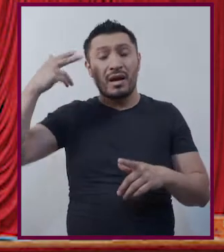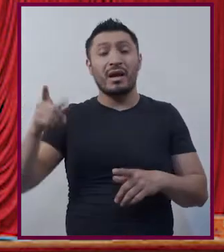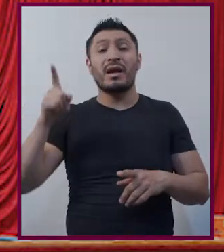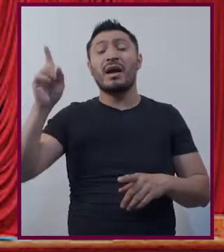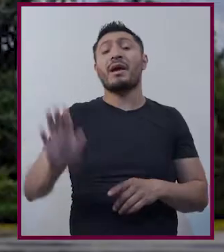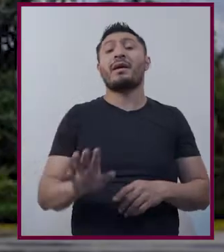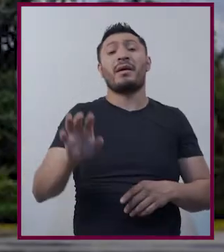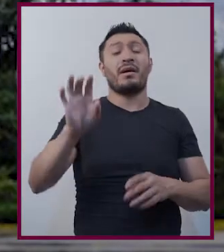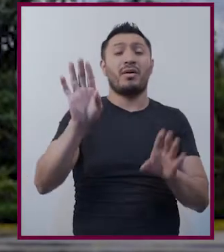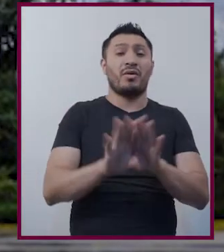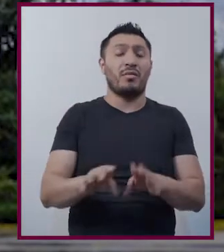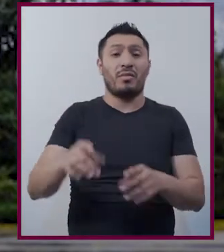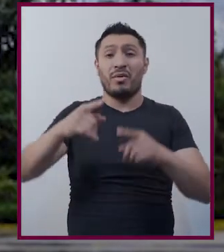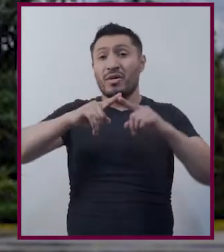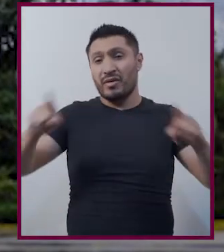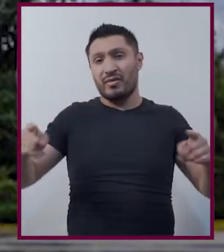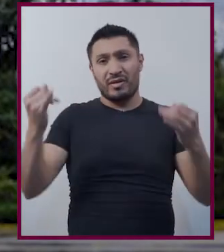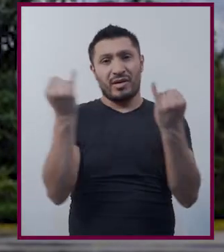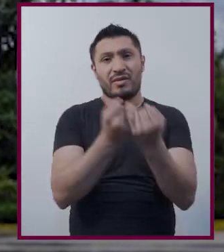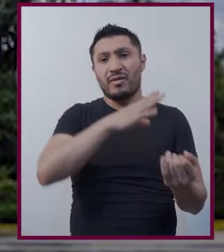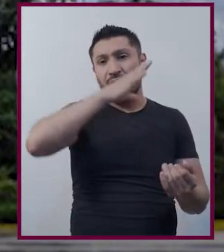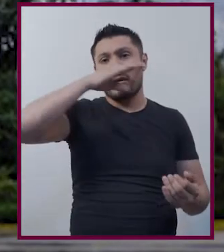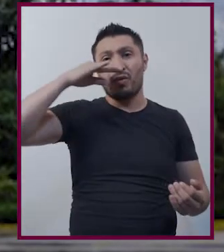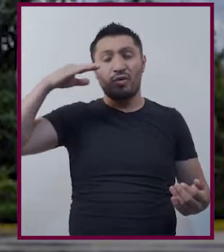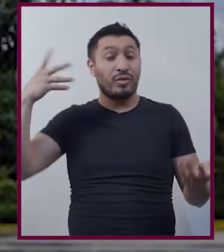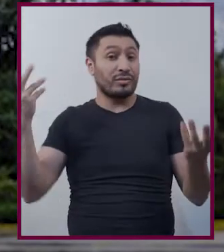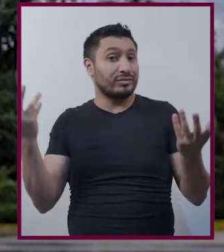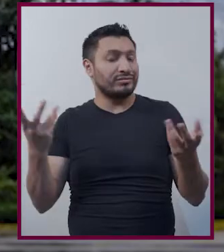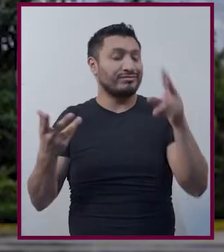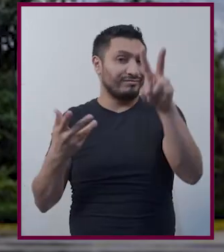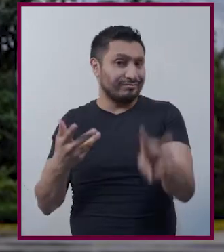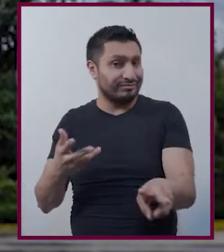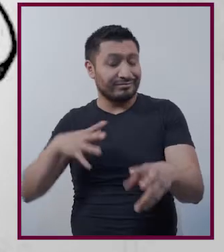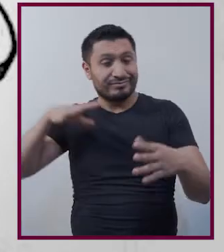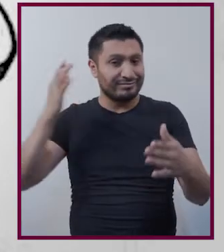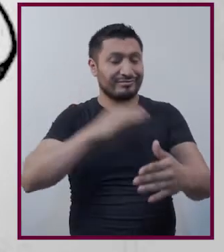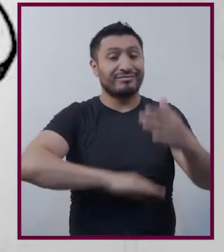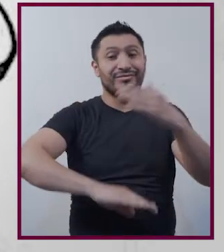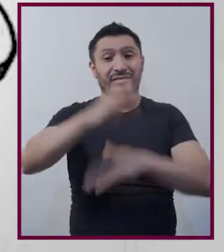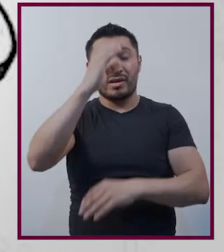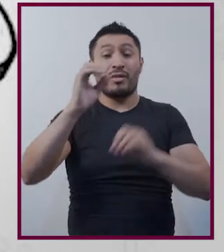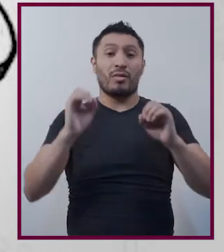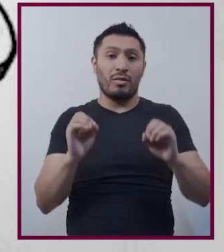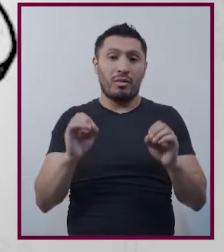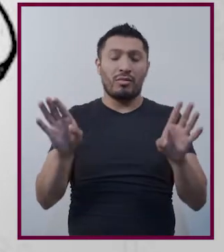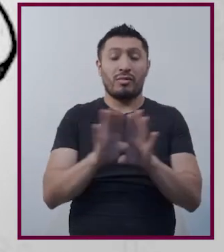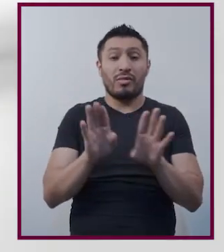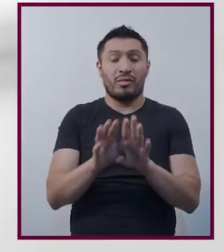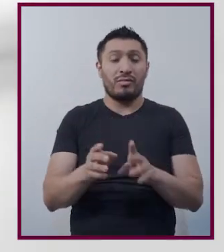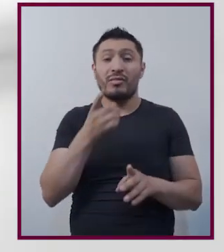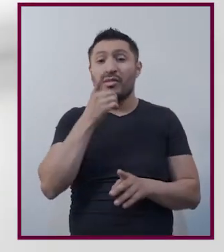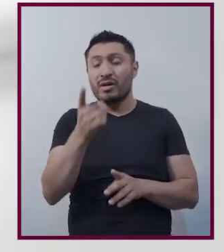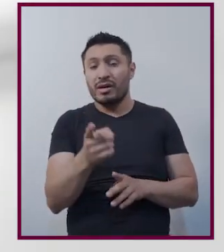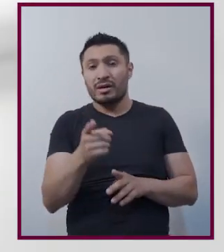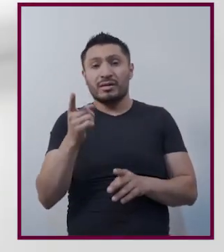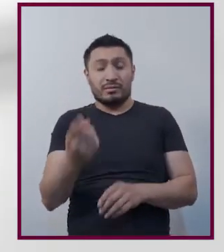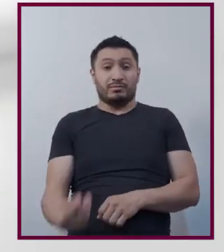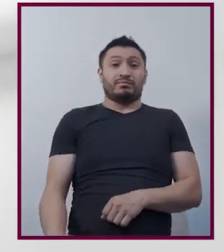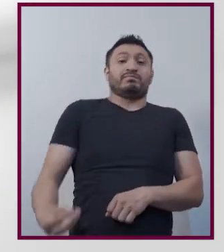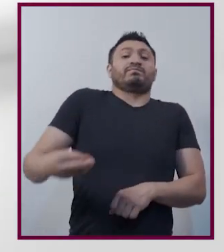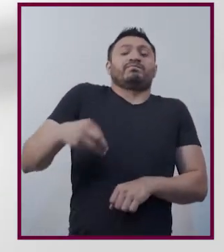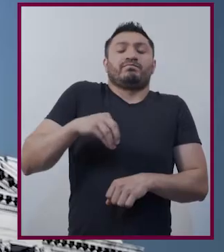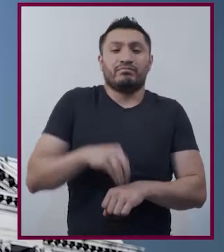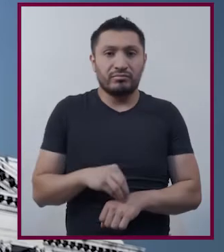las excepciones, al igual que Cuba. Y, efectivamente, triunfaron, o más bien tendríamos que decir, se impusieron